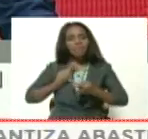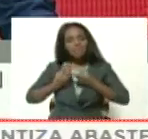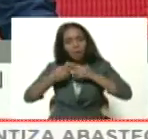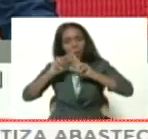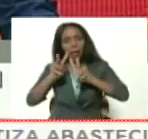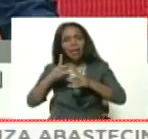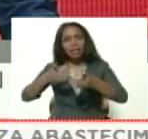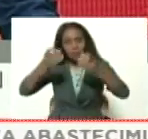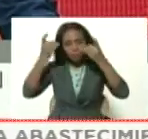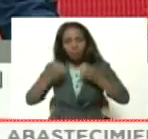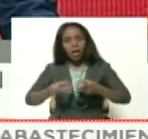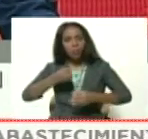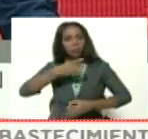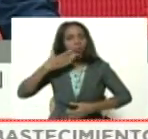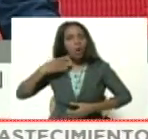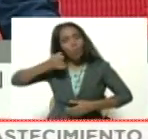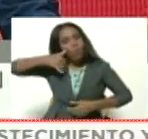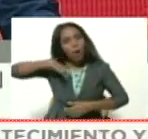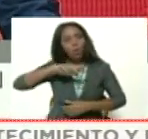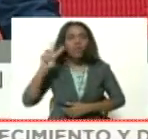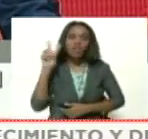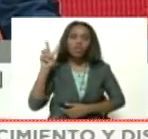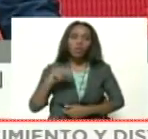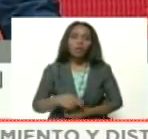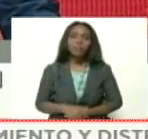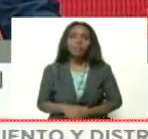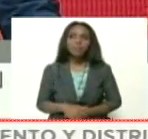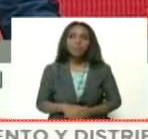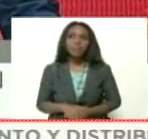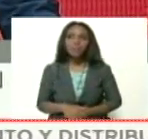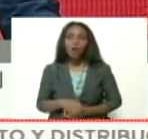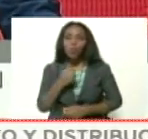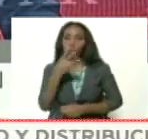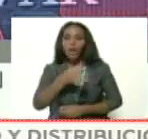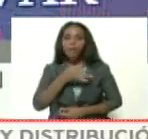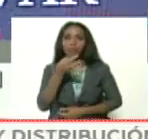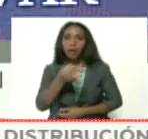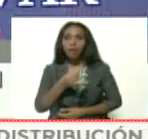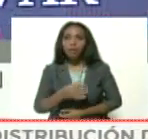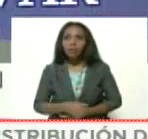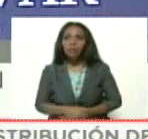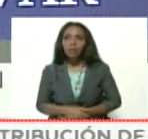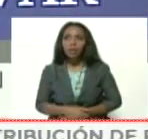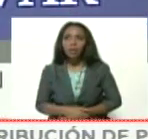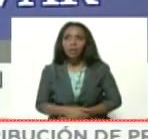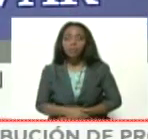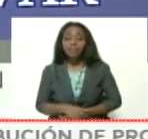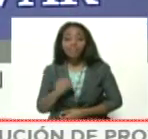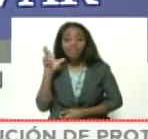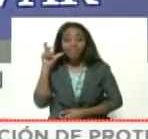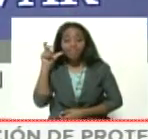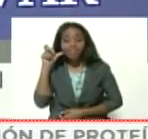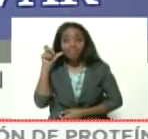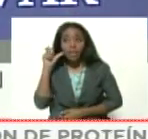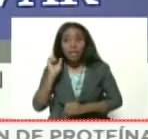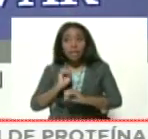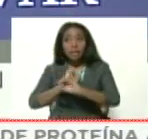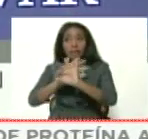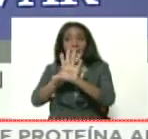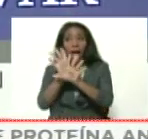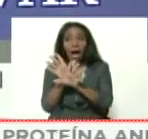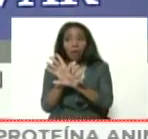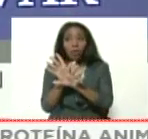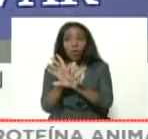decente y digno pueblo de Venezuela. Buenas tardes. Allá escuchamos la detallada explicación